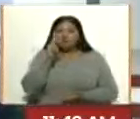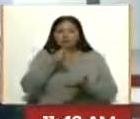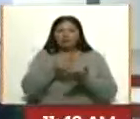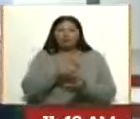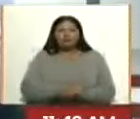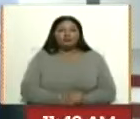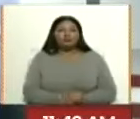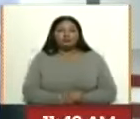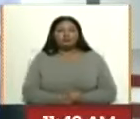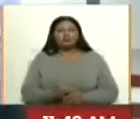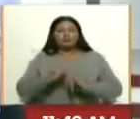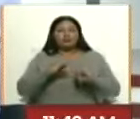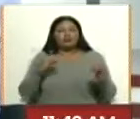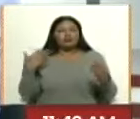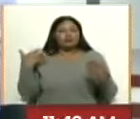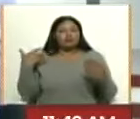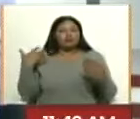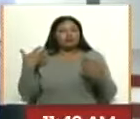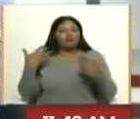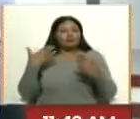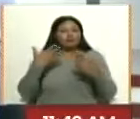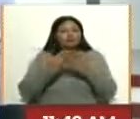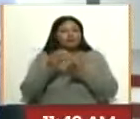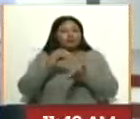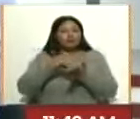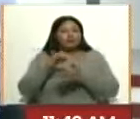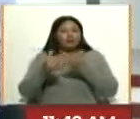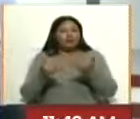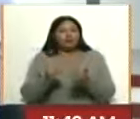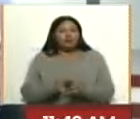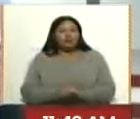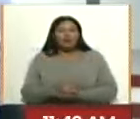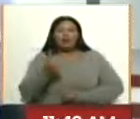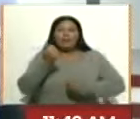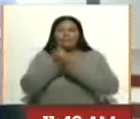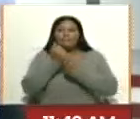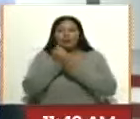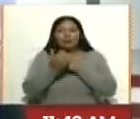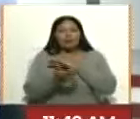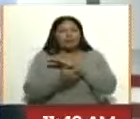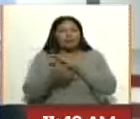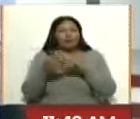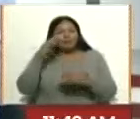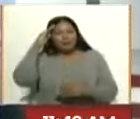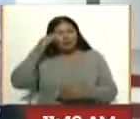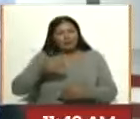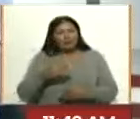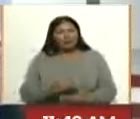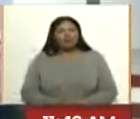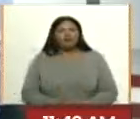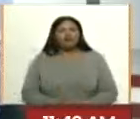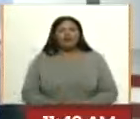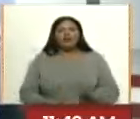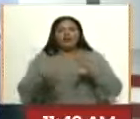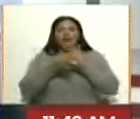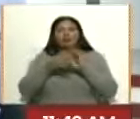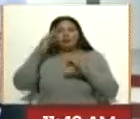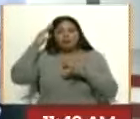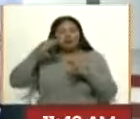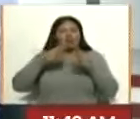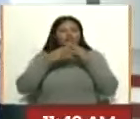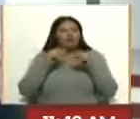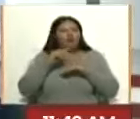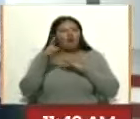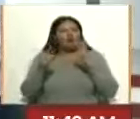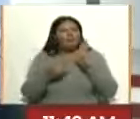y ya han venido, digamos, estableciendo cooperación técnico-militar, pero también una alianza militar, todo ello